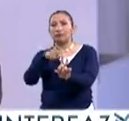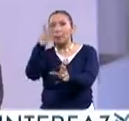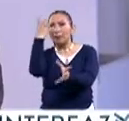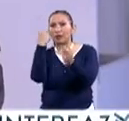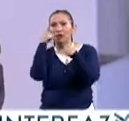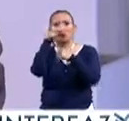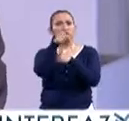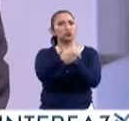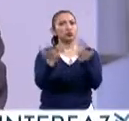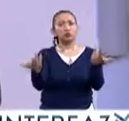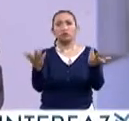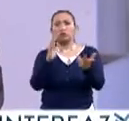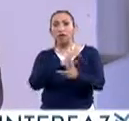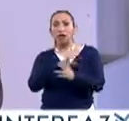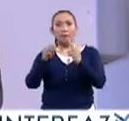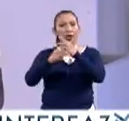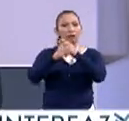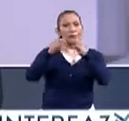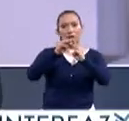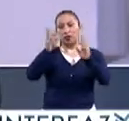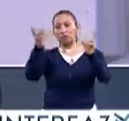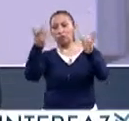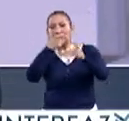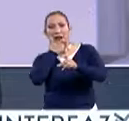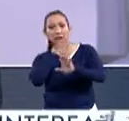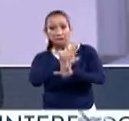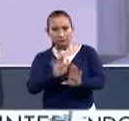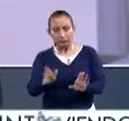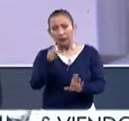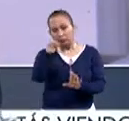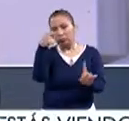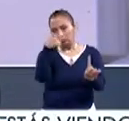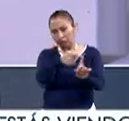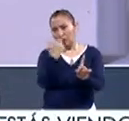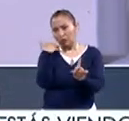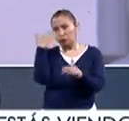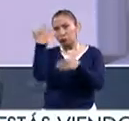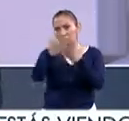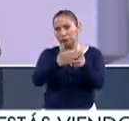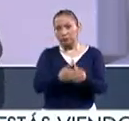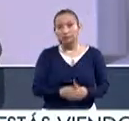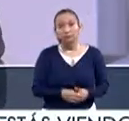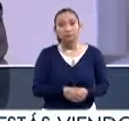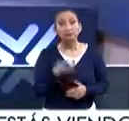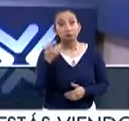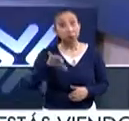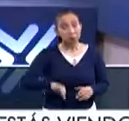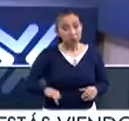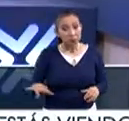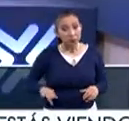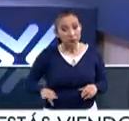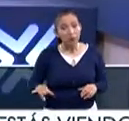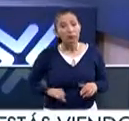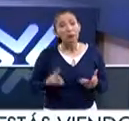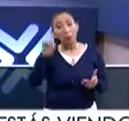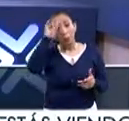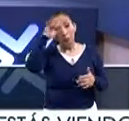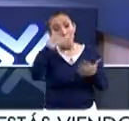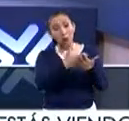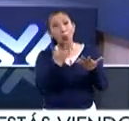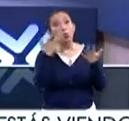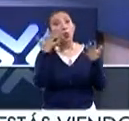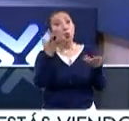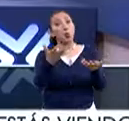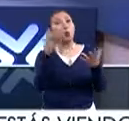aprendas ya materias completamente en inglés eso es donde queremos impactar claro el proceso es muy interesante una propuesta muy ambiciosa